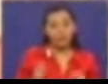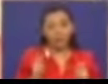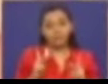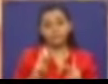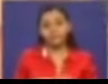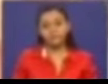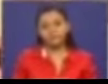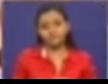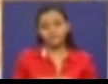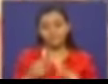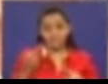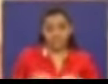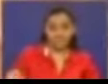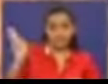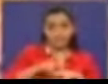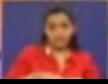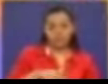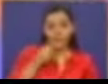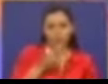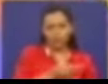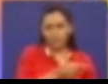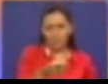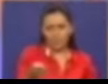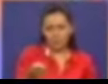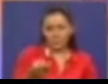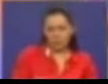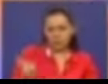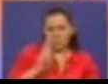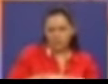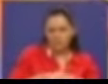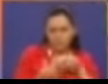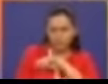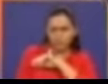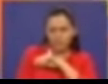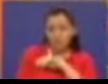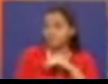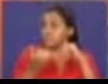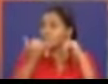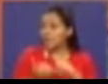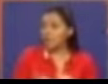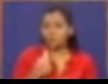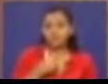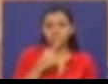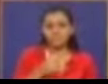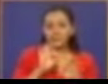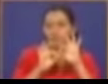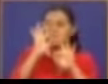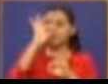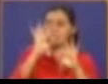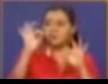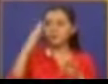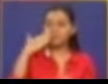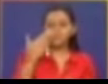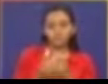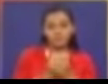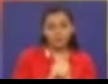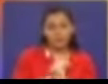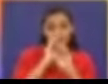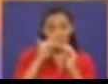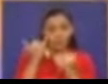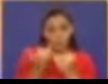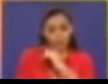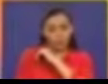paquetazos afectaban al pueblo, los paquetazos afectaban a los más pobres, y resulta que la estadística no demuestra que la